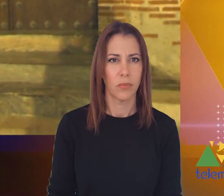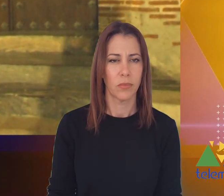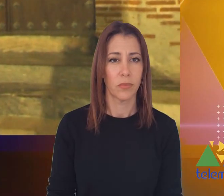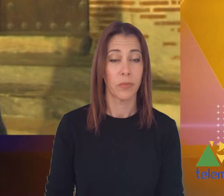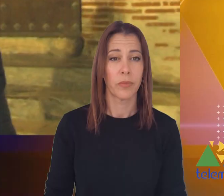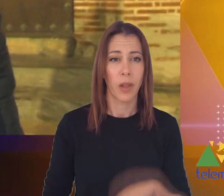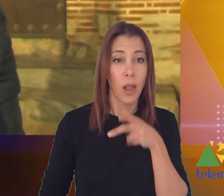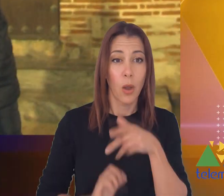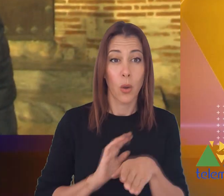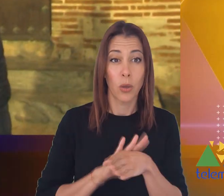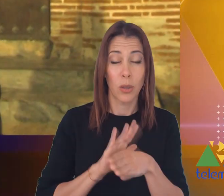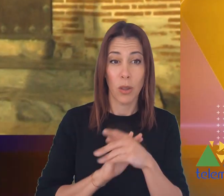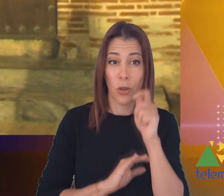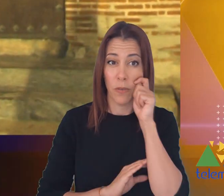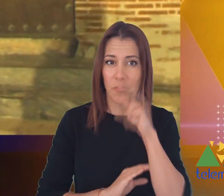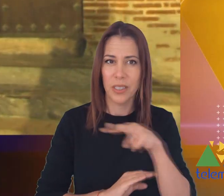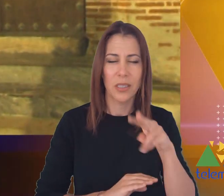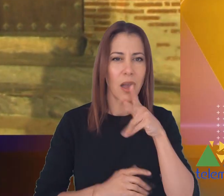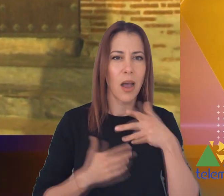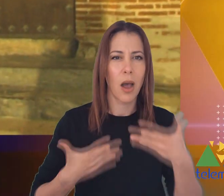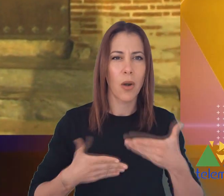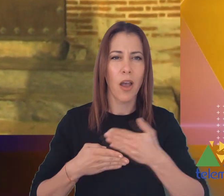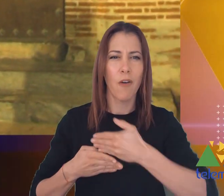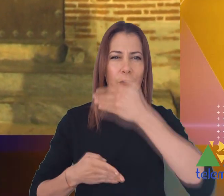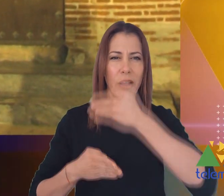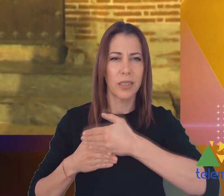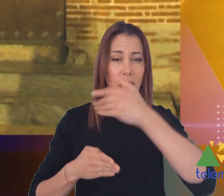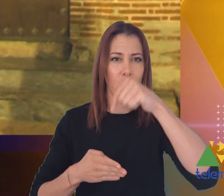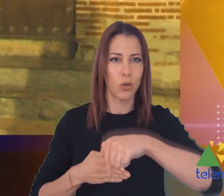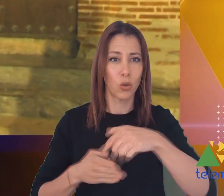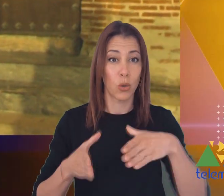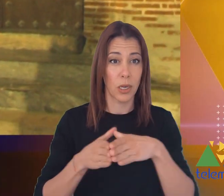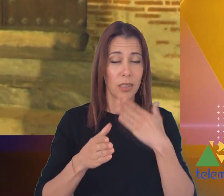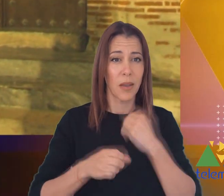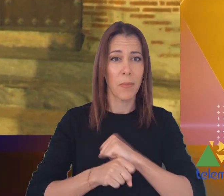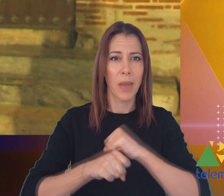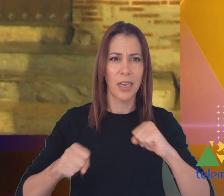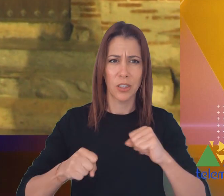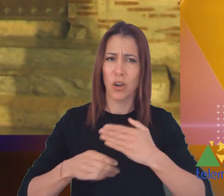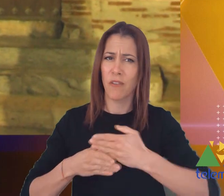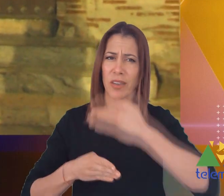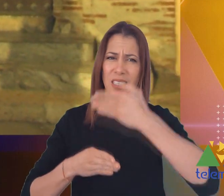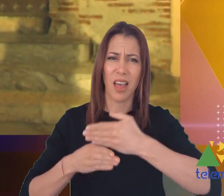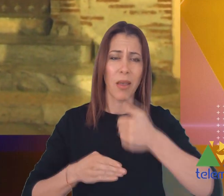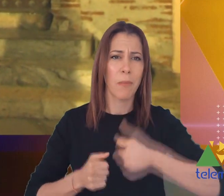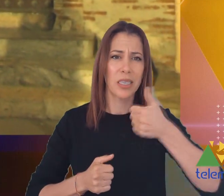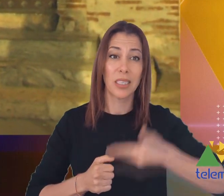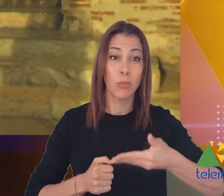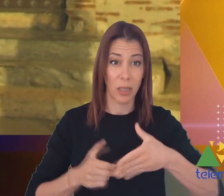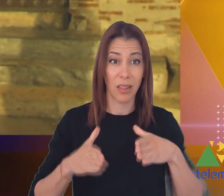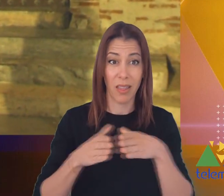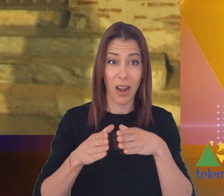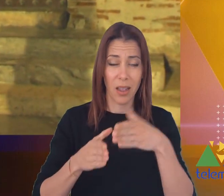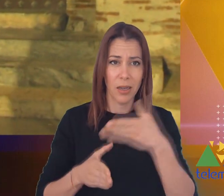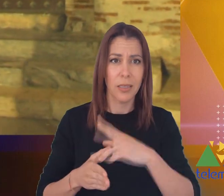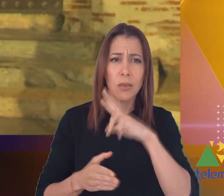Y continuando la visita, estamos ahora en la fachada sur de la Iglesia Mayor, la fachada más importante de la iglesia, y